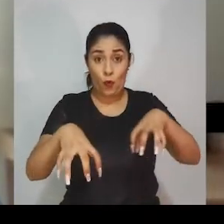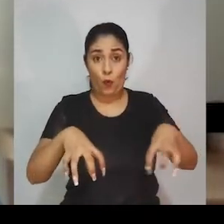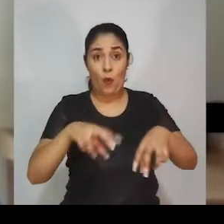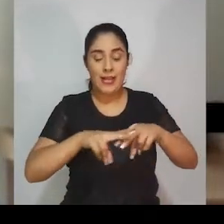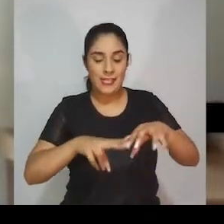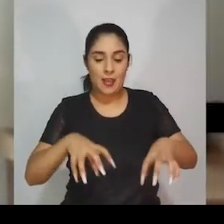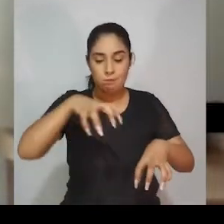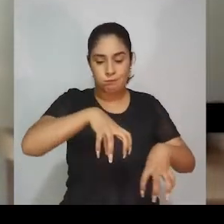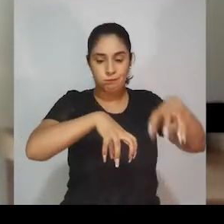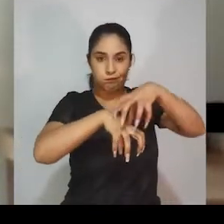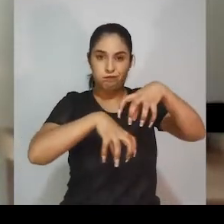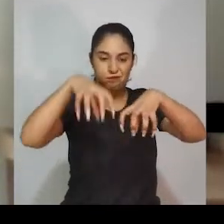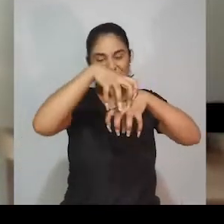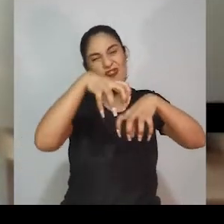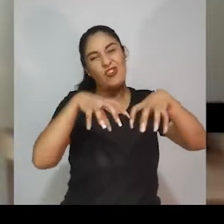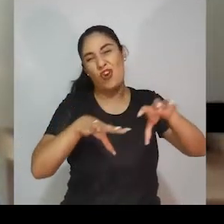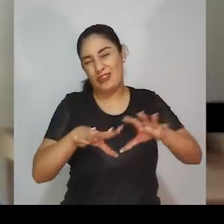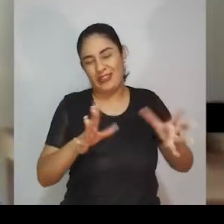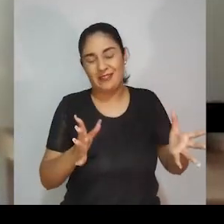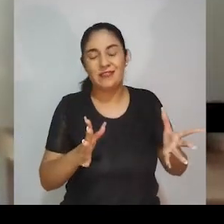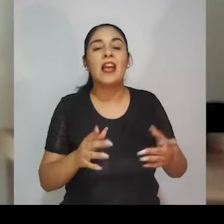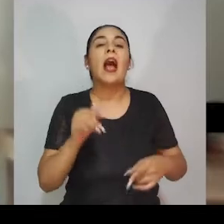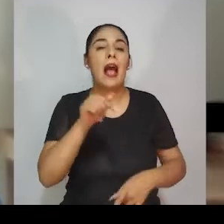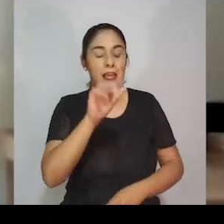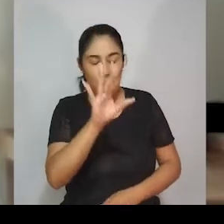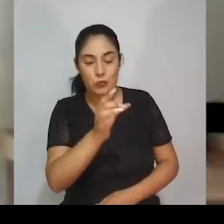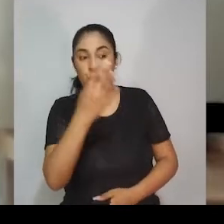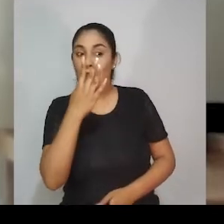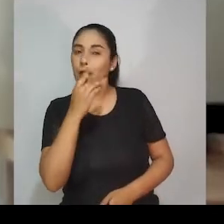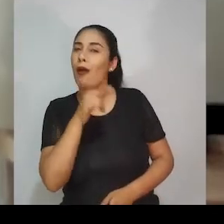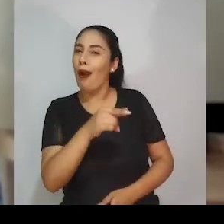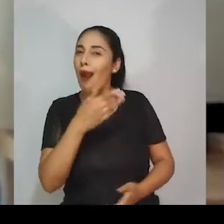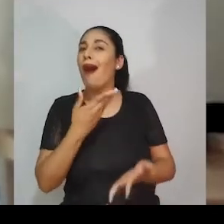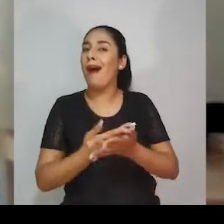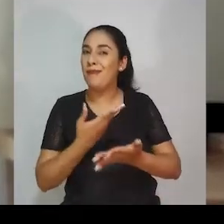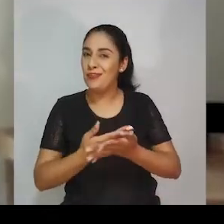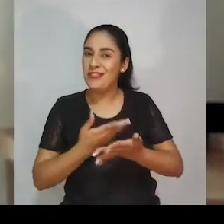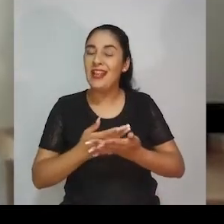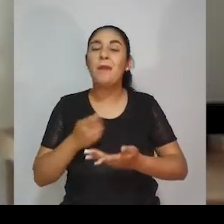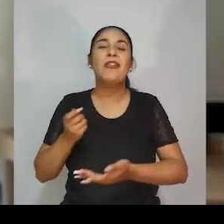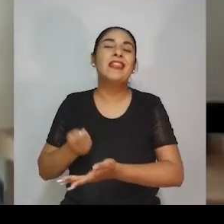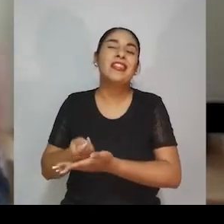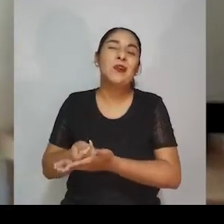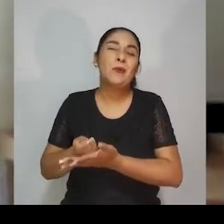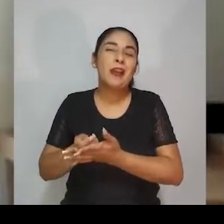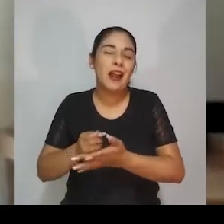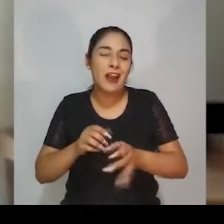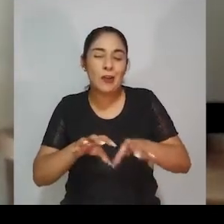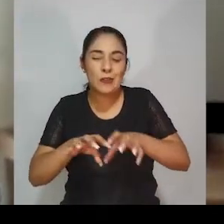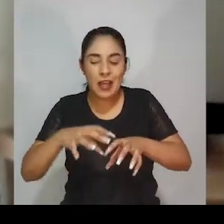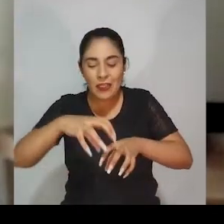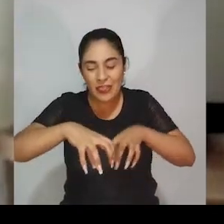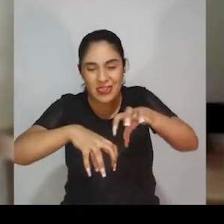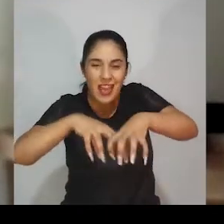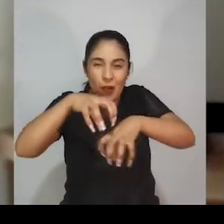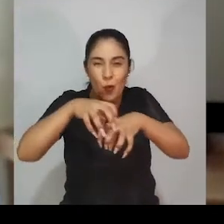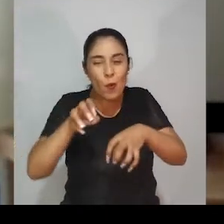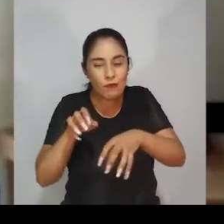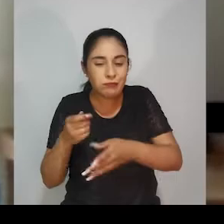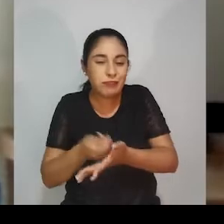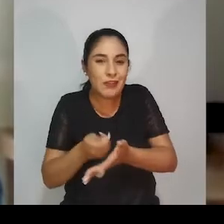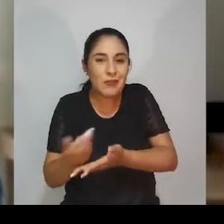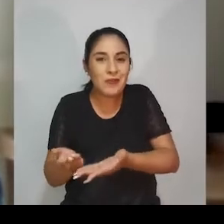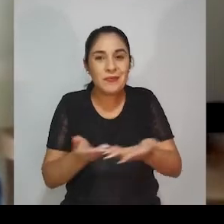hacía torres y cosas así, entonces... ahí cachamos y empezamos a aprovechar de comprarle como cosas de cubos y cosas,